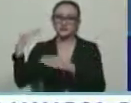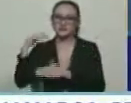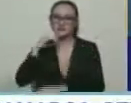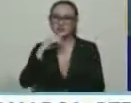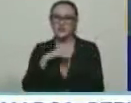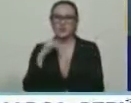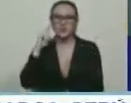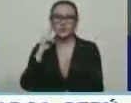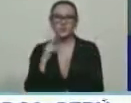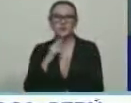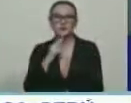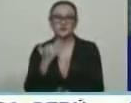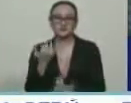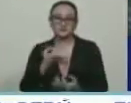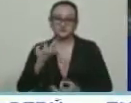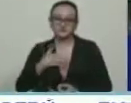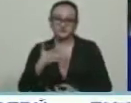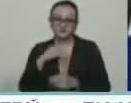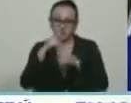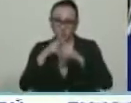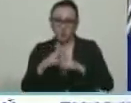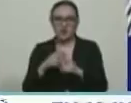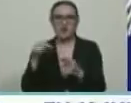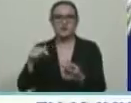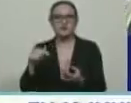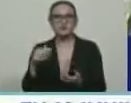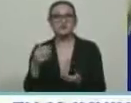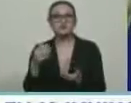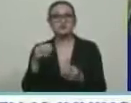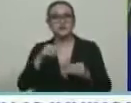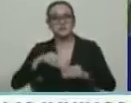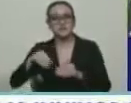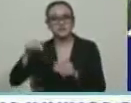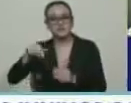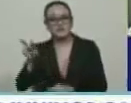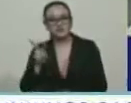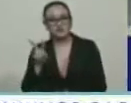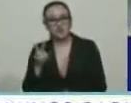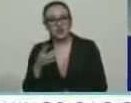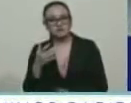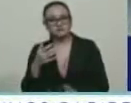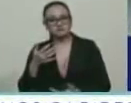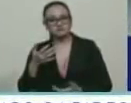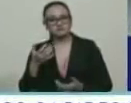estoy honrado de estar en la tierra del Simón Bolívar.